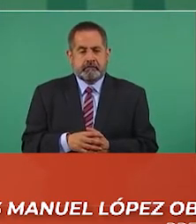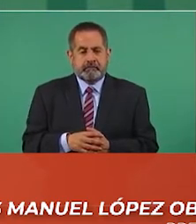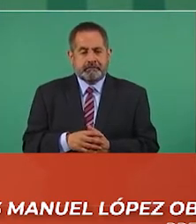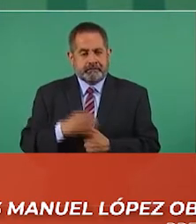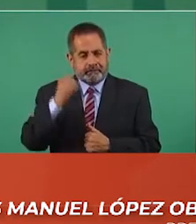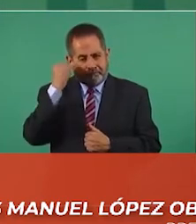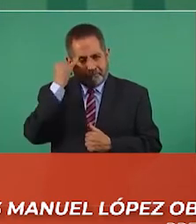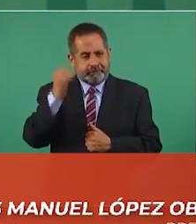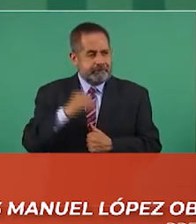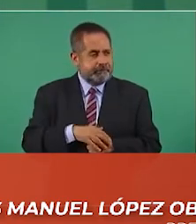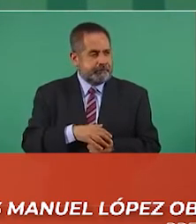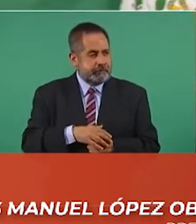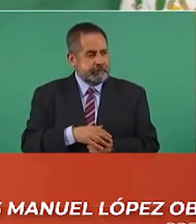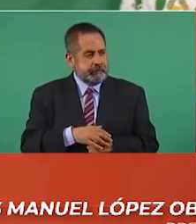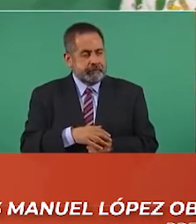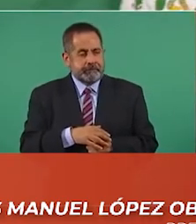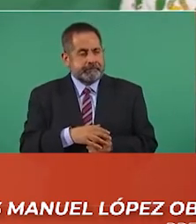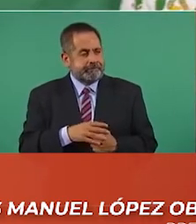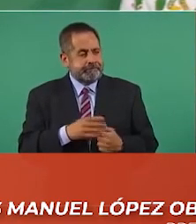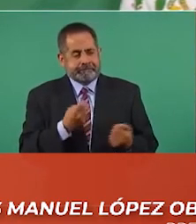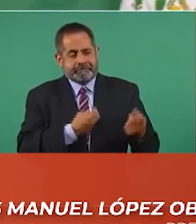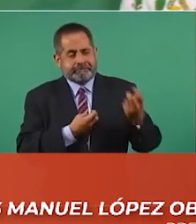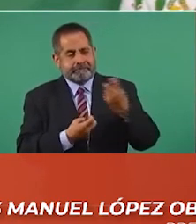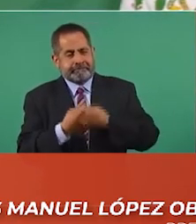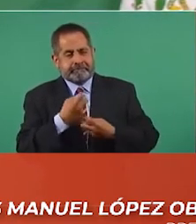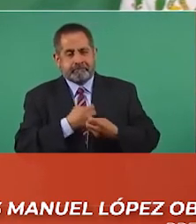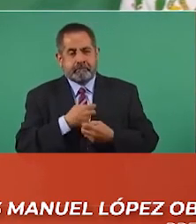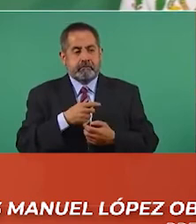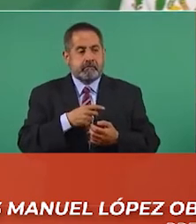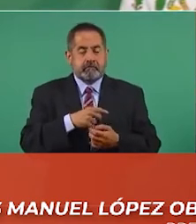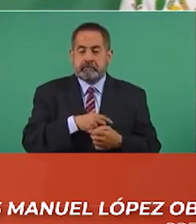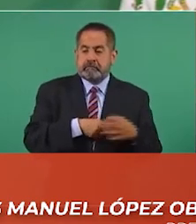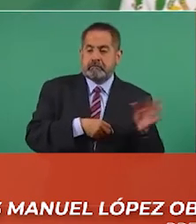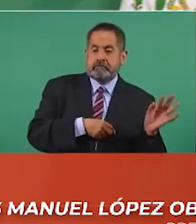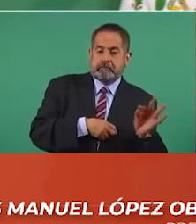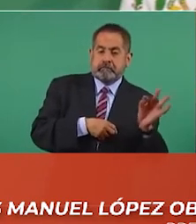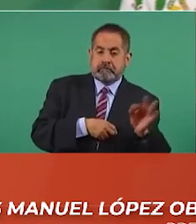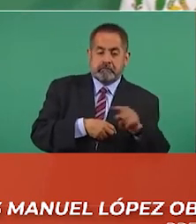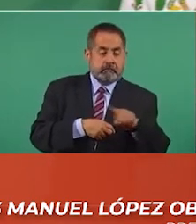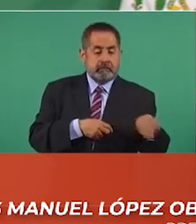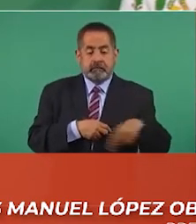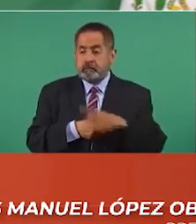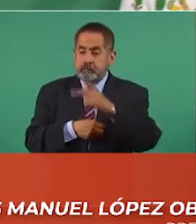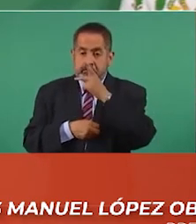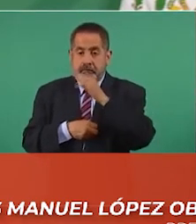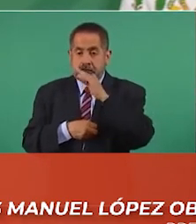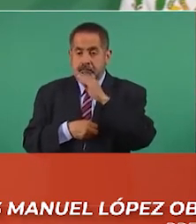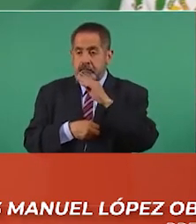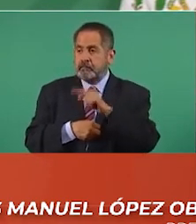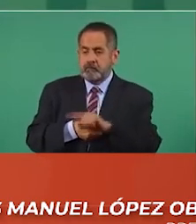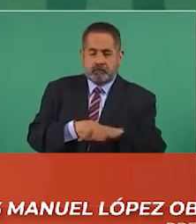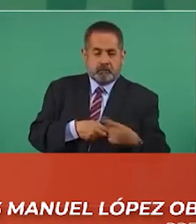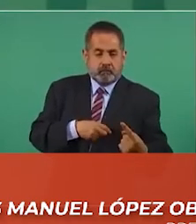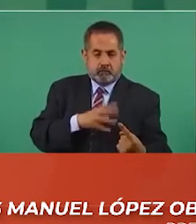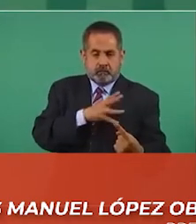enfrentar reclamos de padres con niños